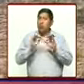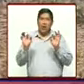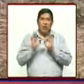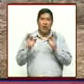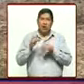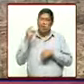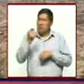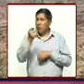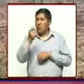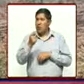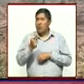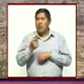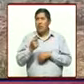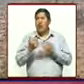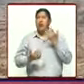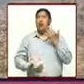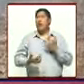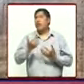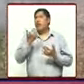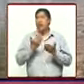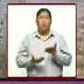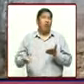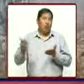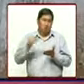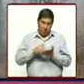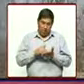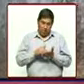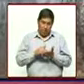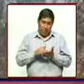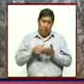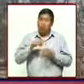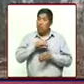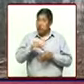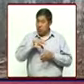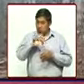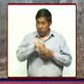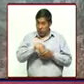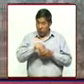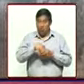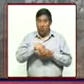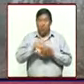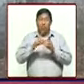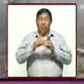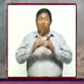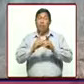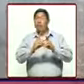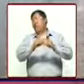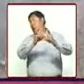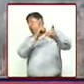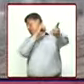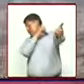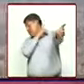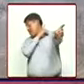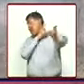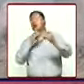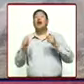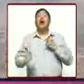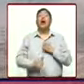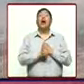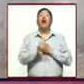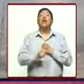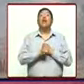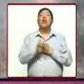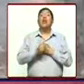cuestión de segundos el fuego se vuelve a reactivar e incluso al llegar distancias considerables, poniendo en peligro